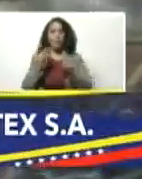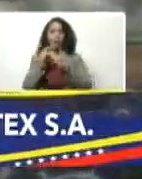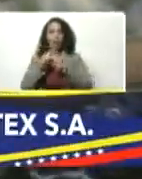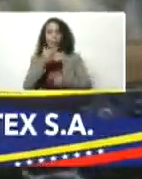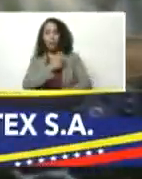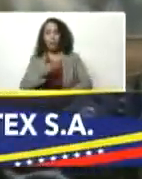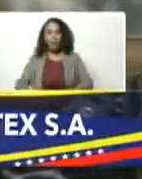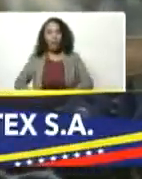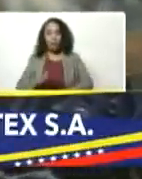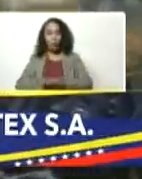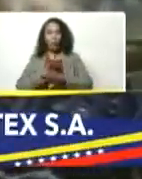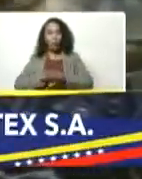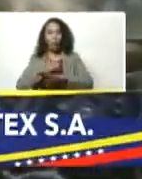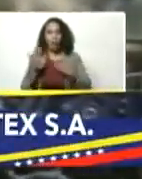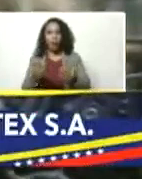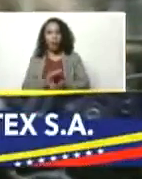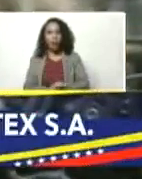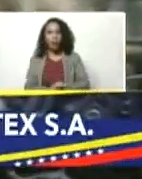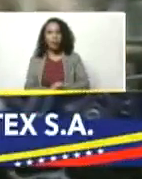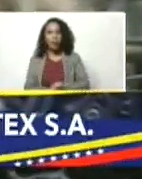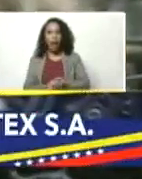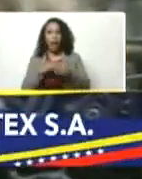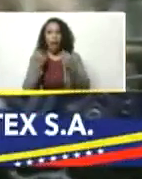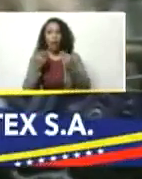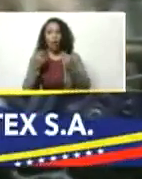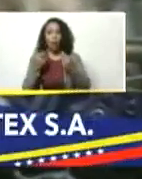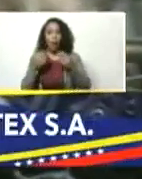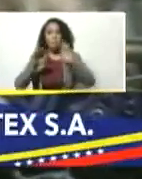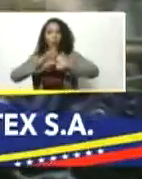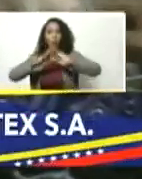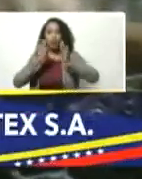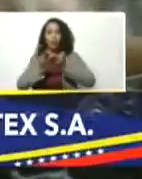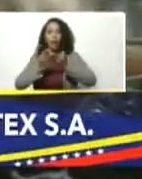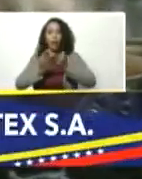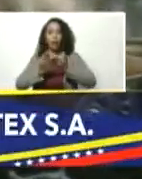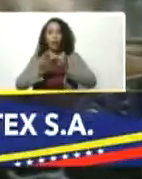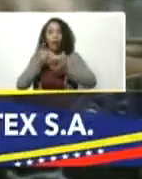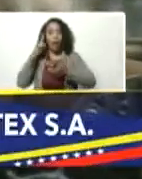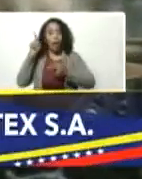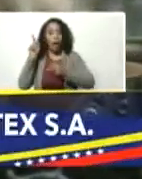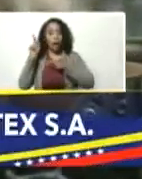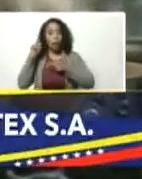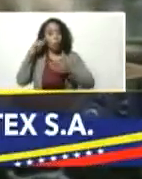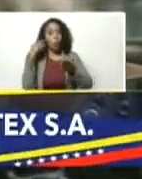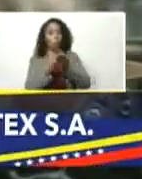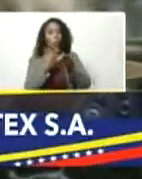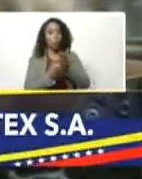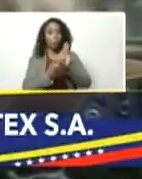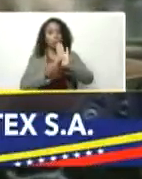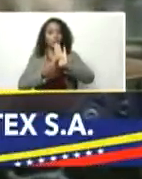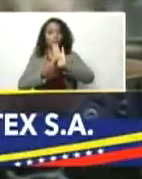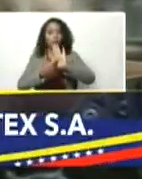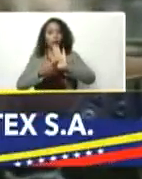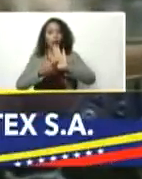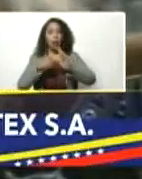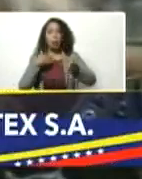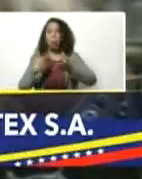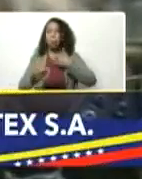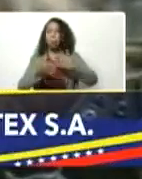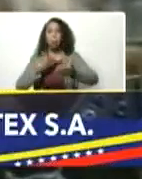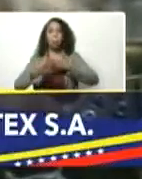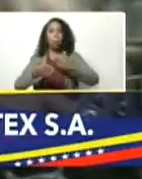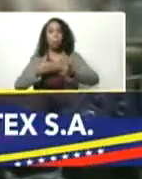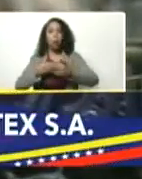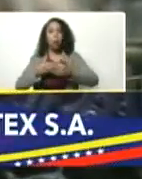porque las economías del mundo lo que han demostrado, que no importa si se